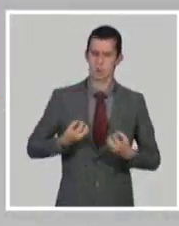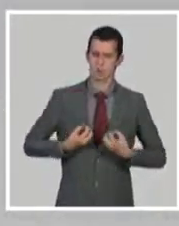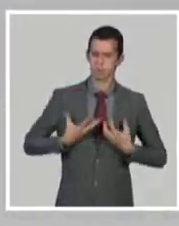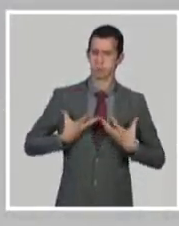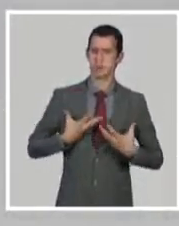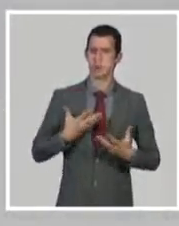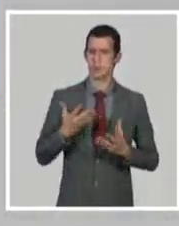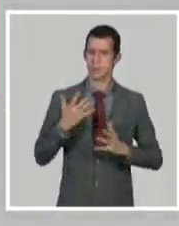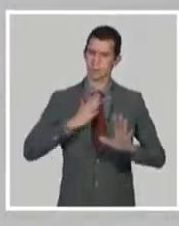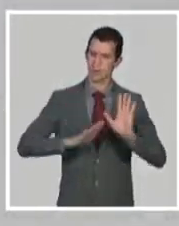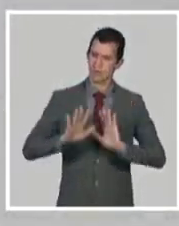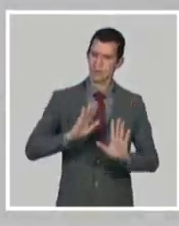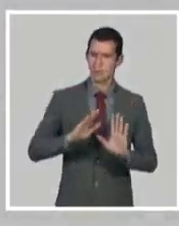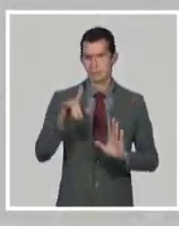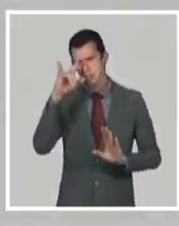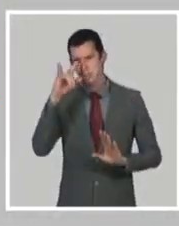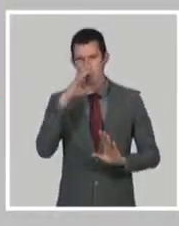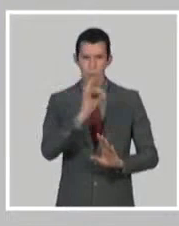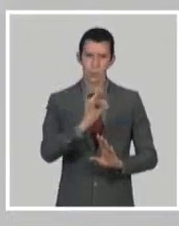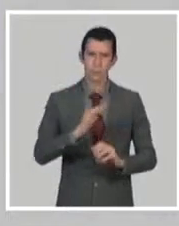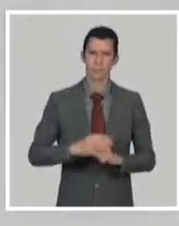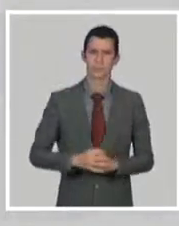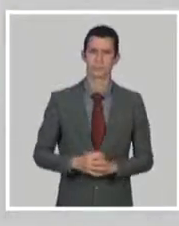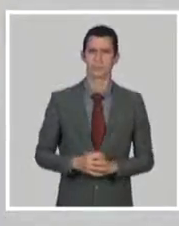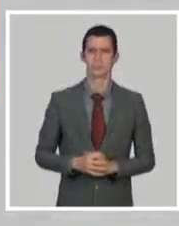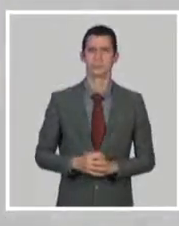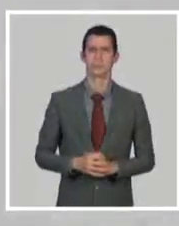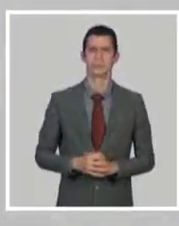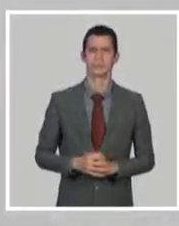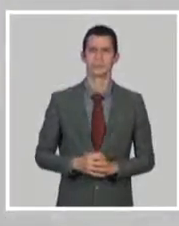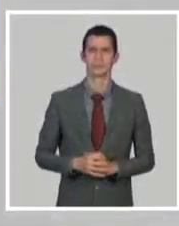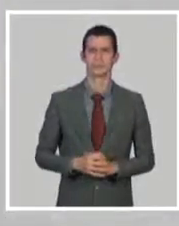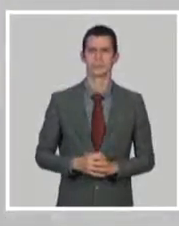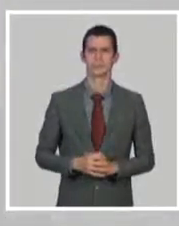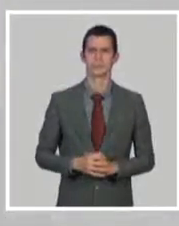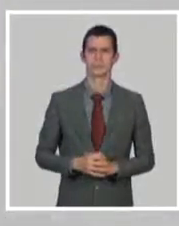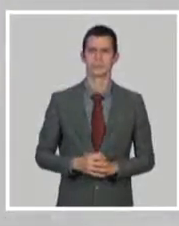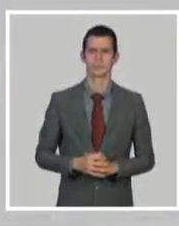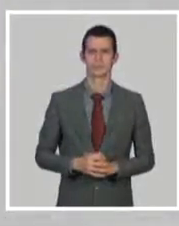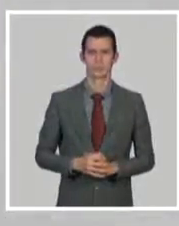132 voluntarios, 6 grupos de estudio, inició el 7 de diciembre también.